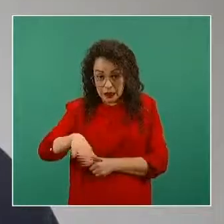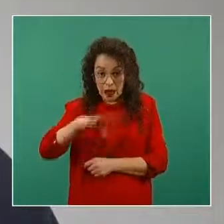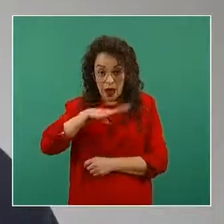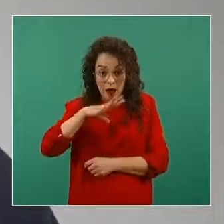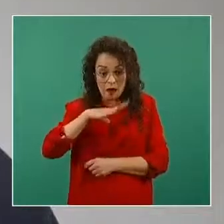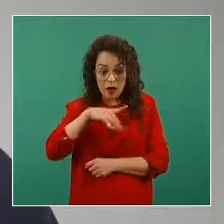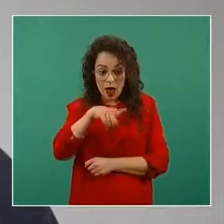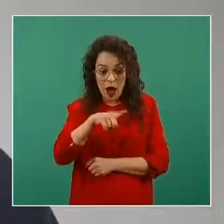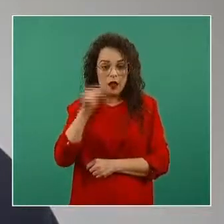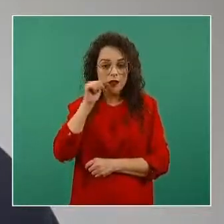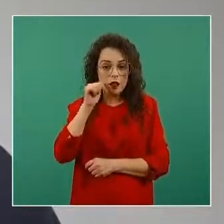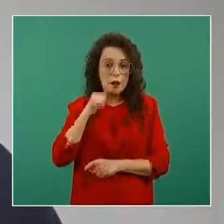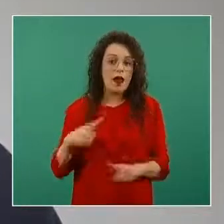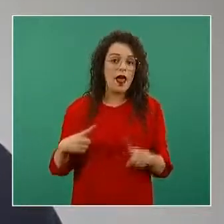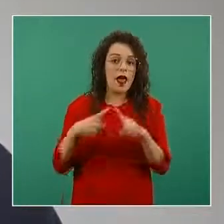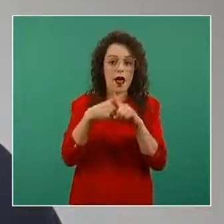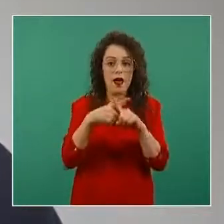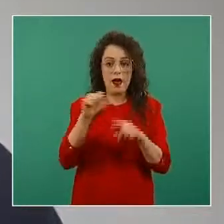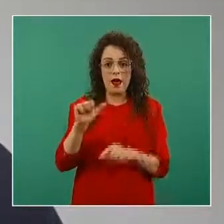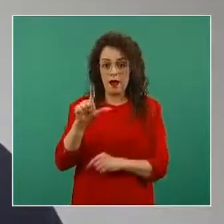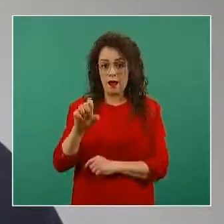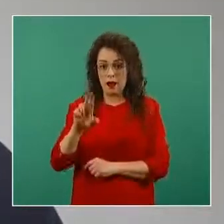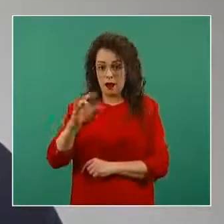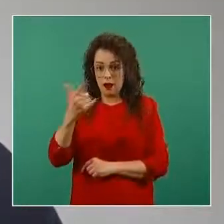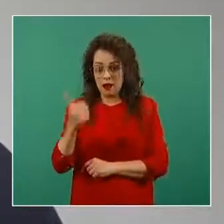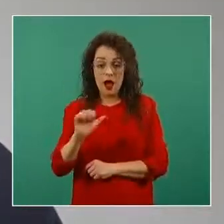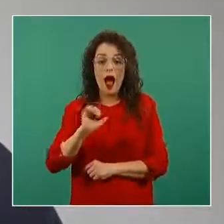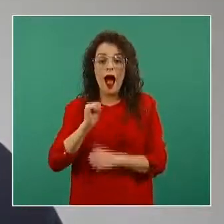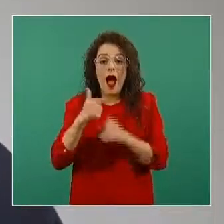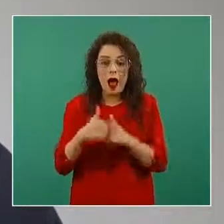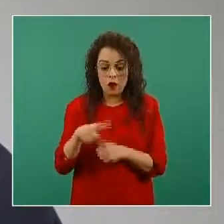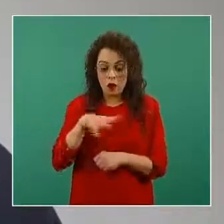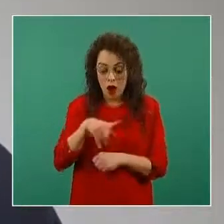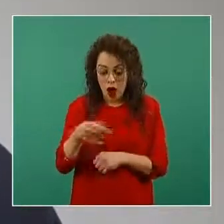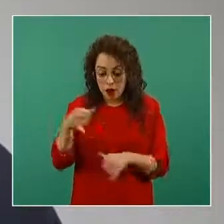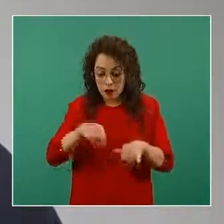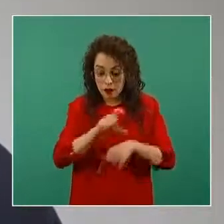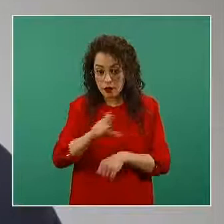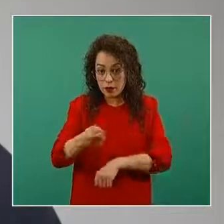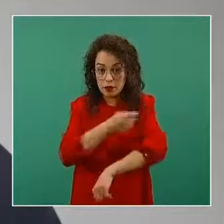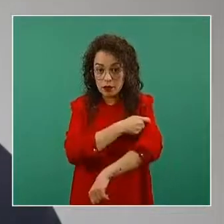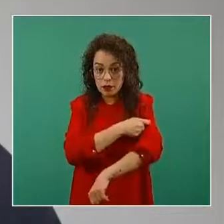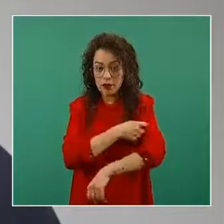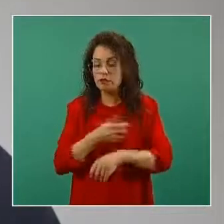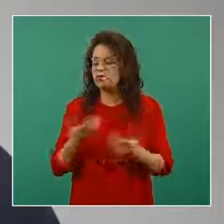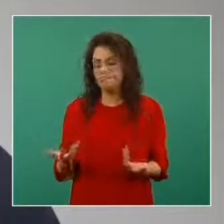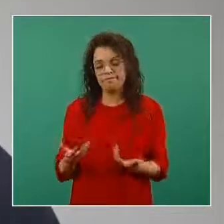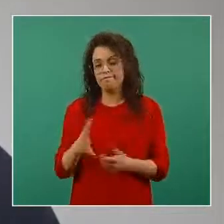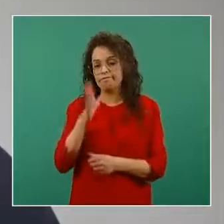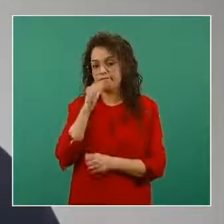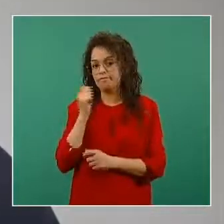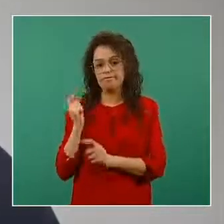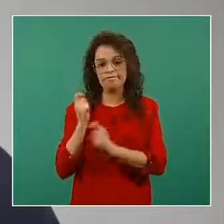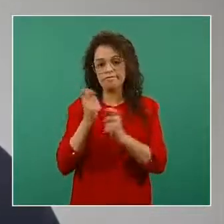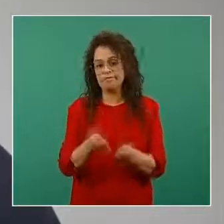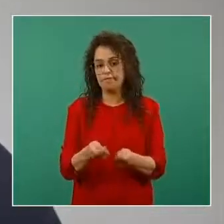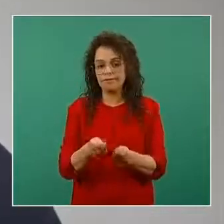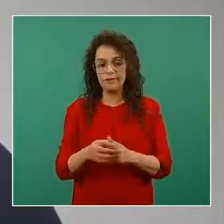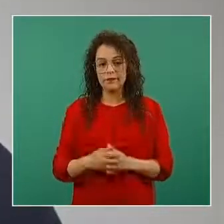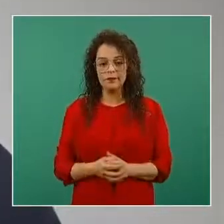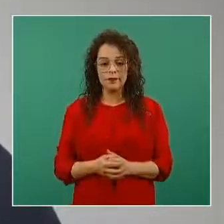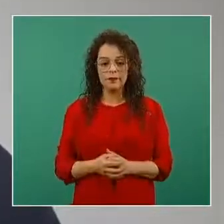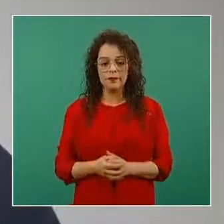o el antecedente a alguna de estas sustancias, pues muy probablemente no será candidato de la aplicación de la